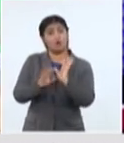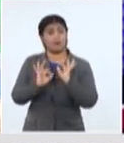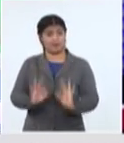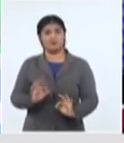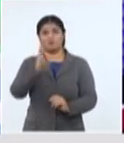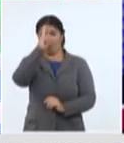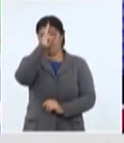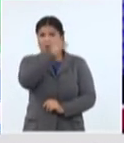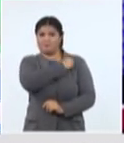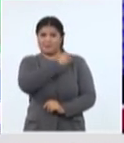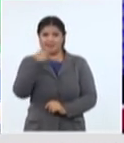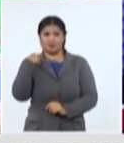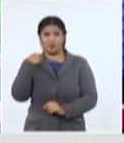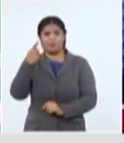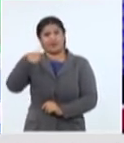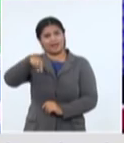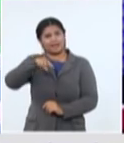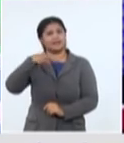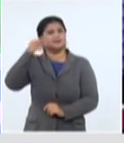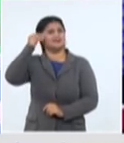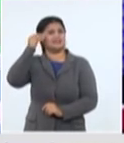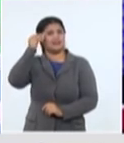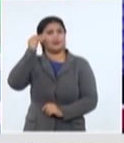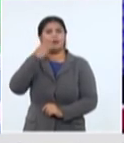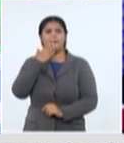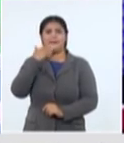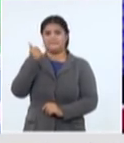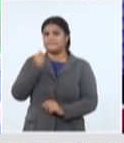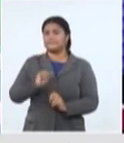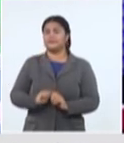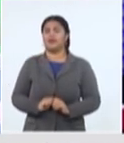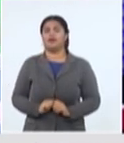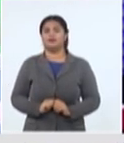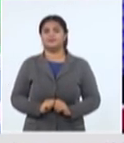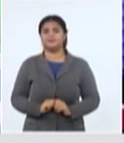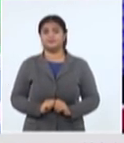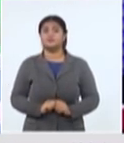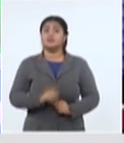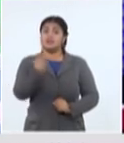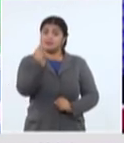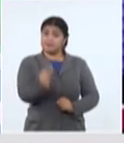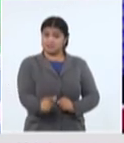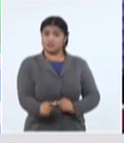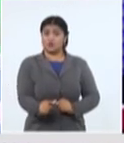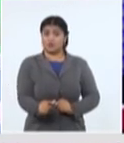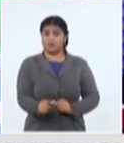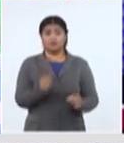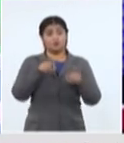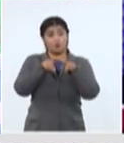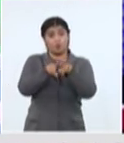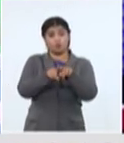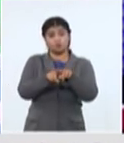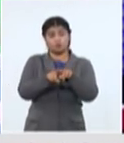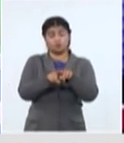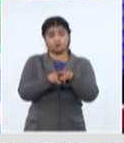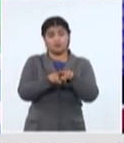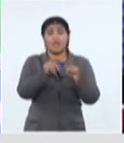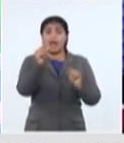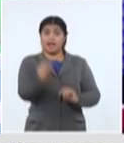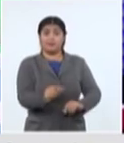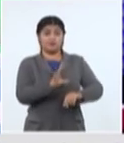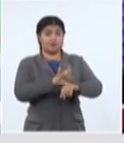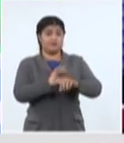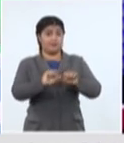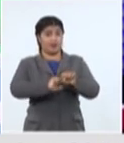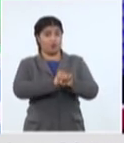pues la ayuda psicológica, el acompañamiento psicológico se deriva no solo al paciente, sino a la familia, a los acompañantes y también